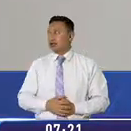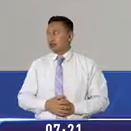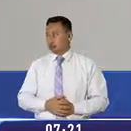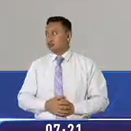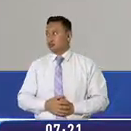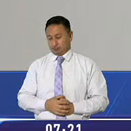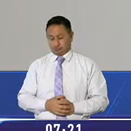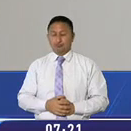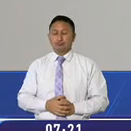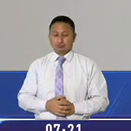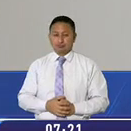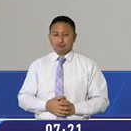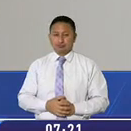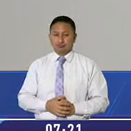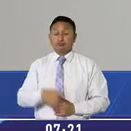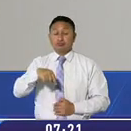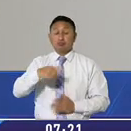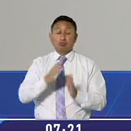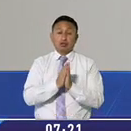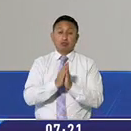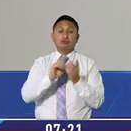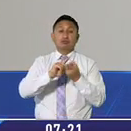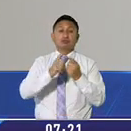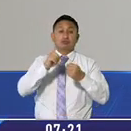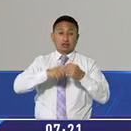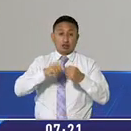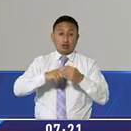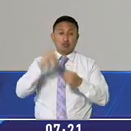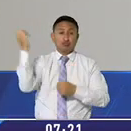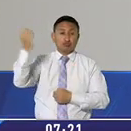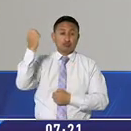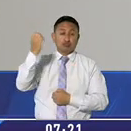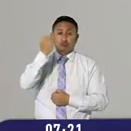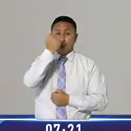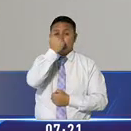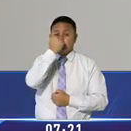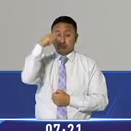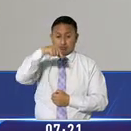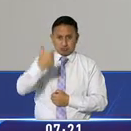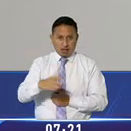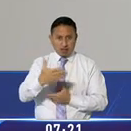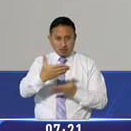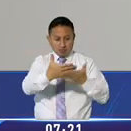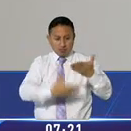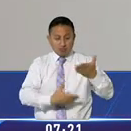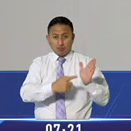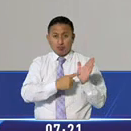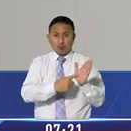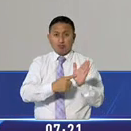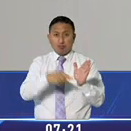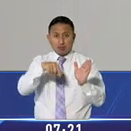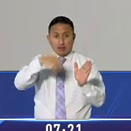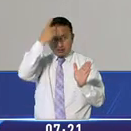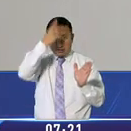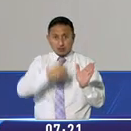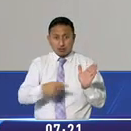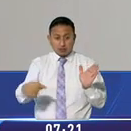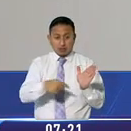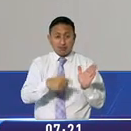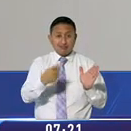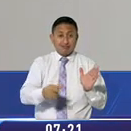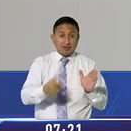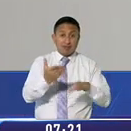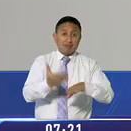para Quito porque existen los elementos necesarios para tomar decisiones preventivas